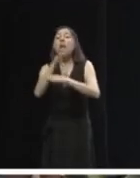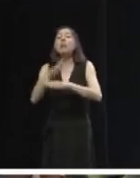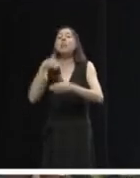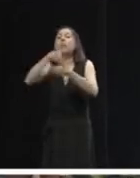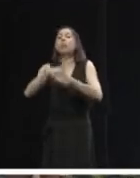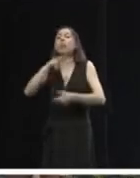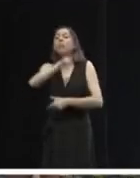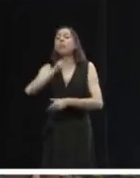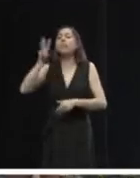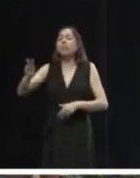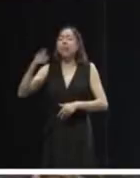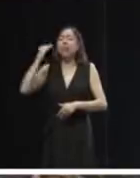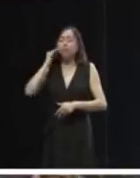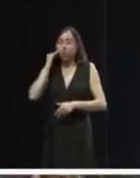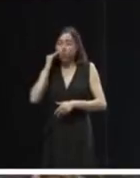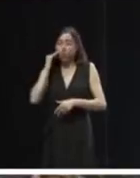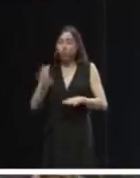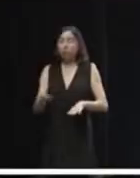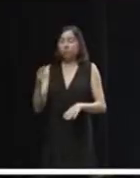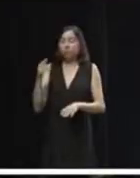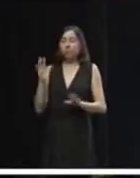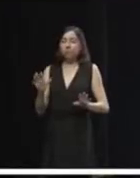mirad, termino ya.